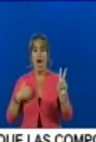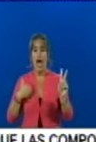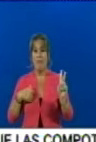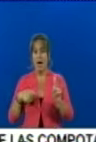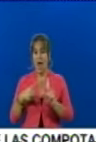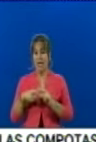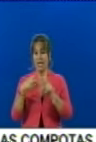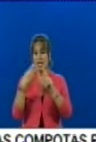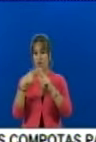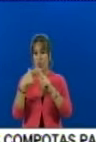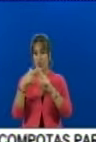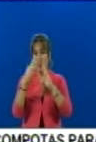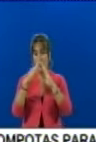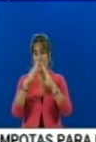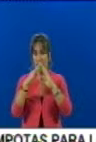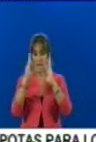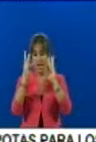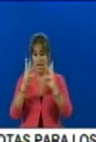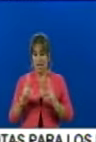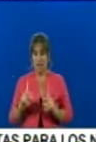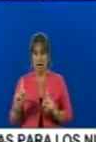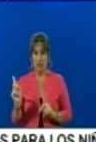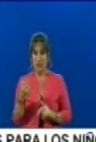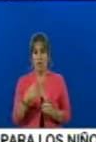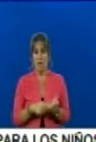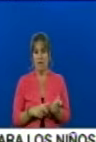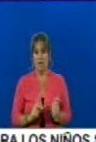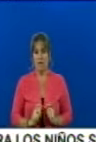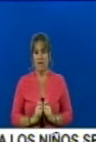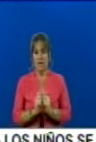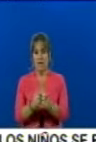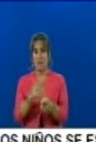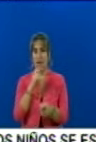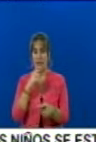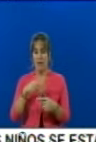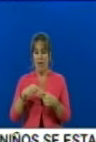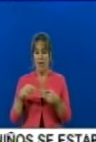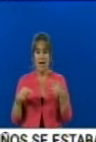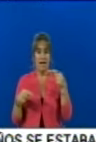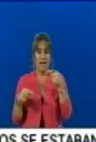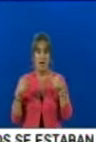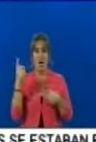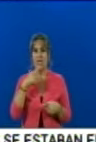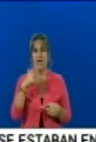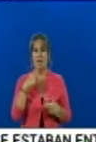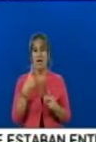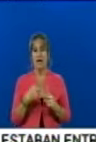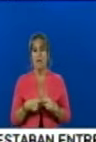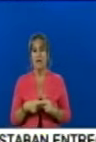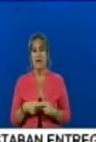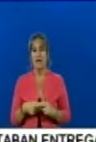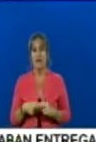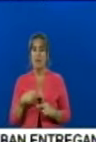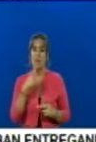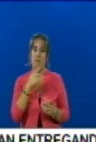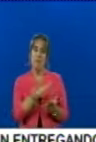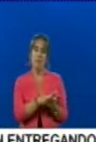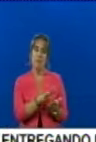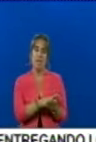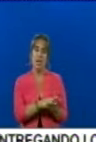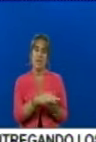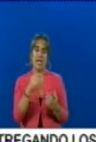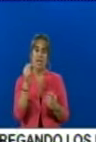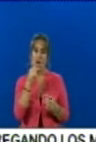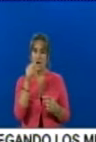de núcleo en toda la provincia, que entreguemos además la crema dental de abril y recuperemos la deuda de